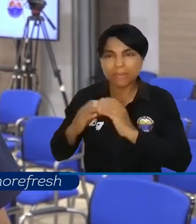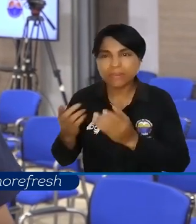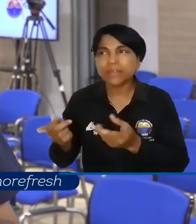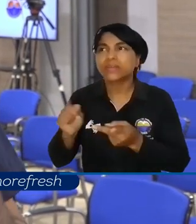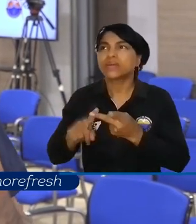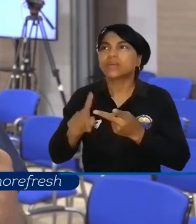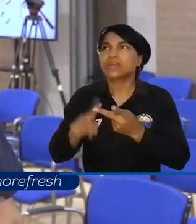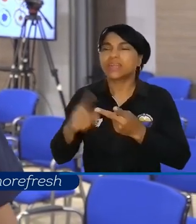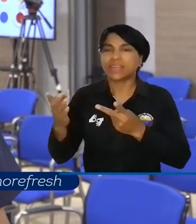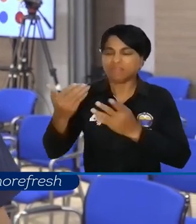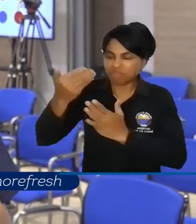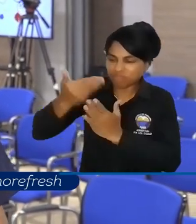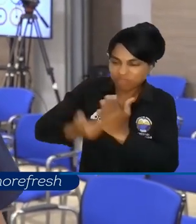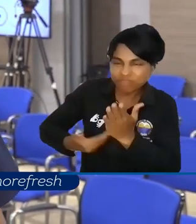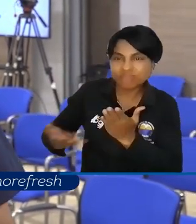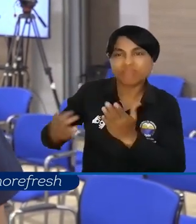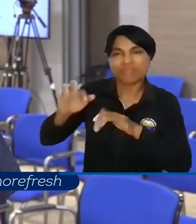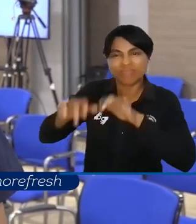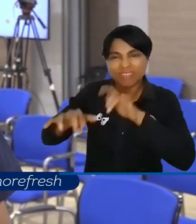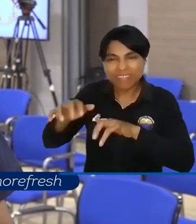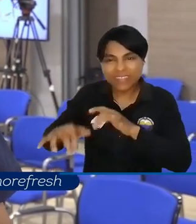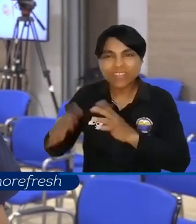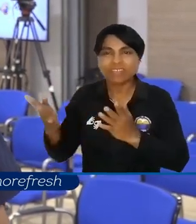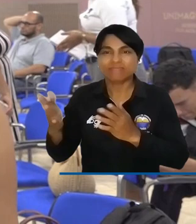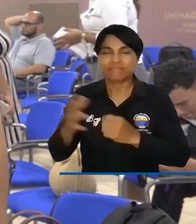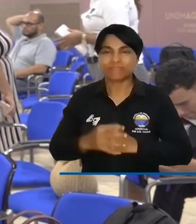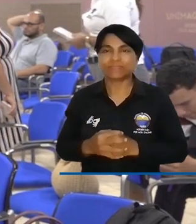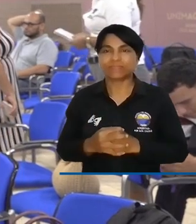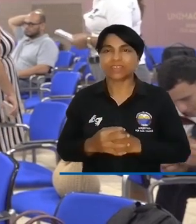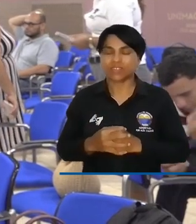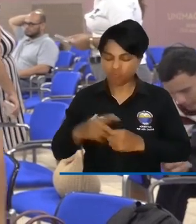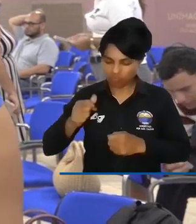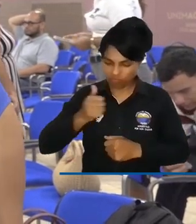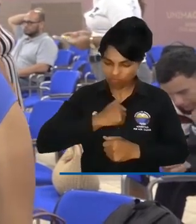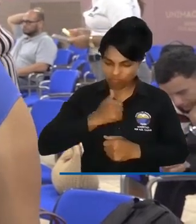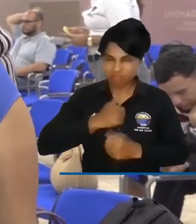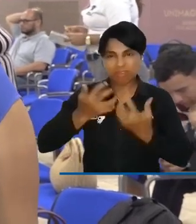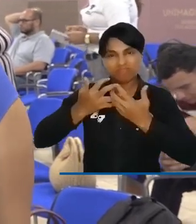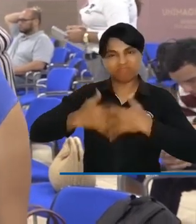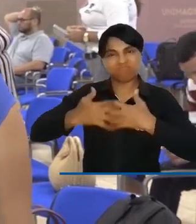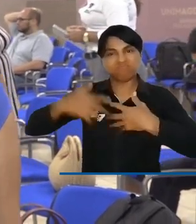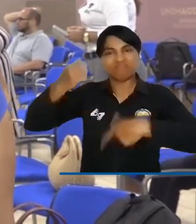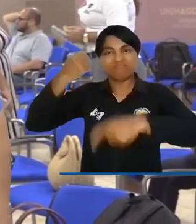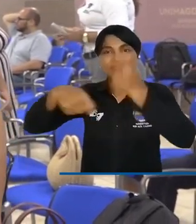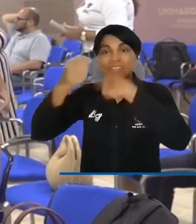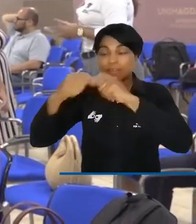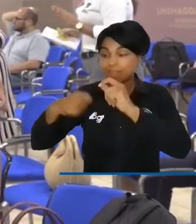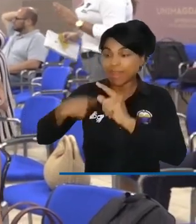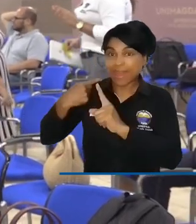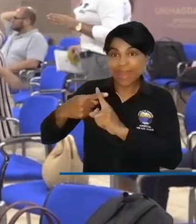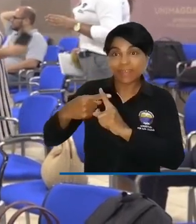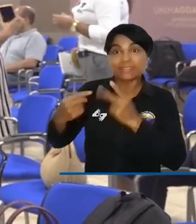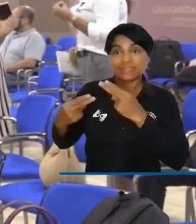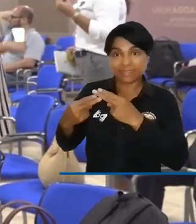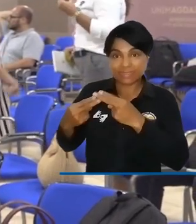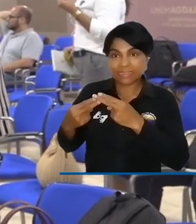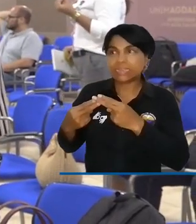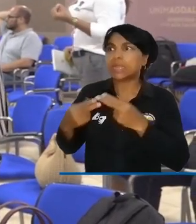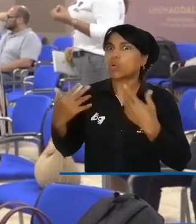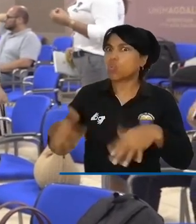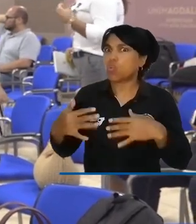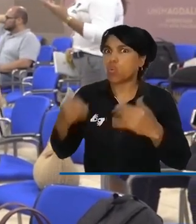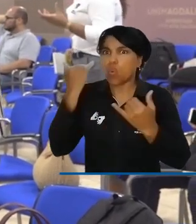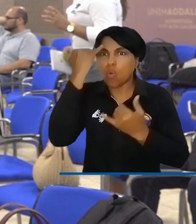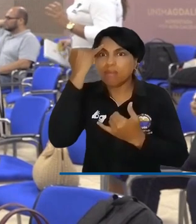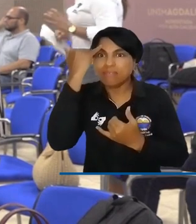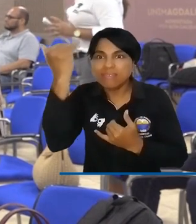Comercio, la facturación electrónica. Como emprendedora y estudiante de la universidad y egresada del SENA, me parece una